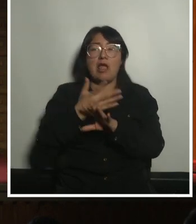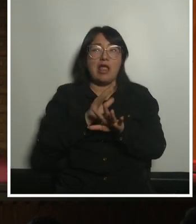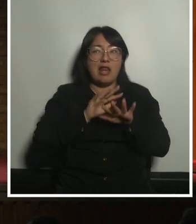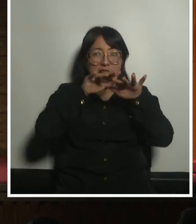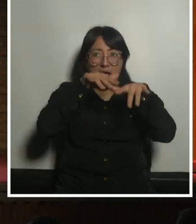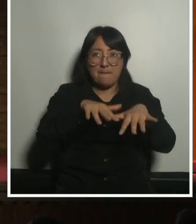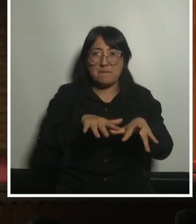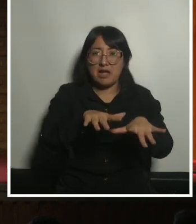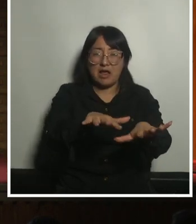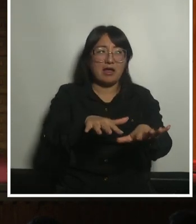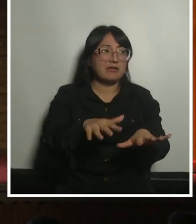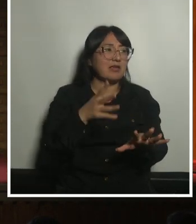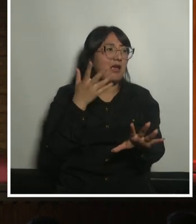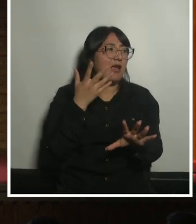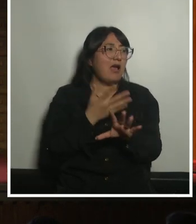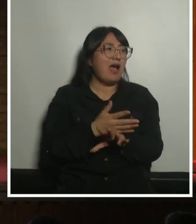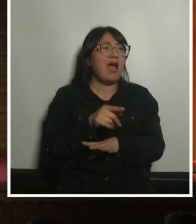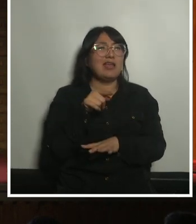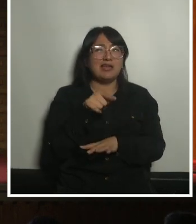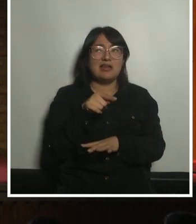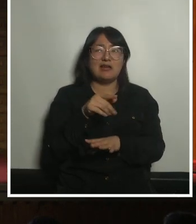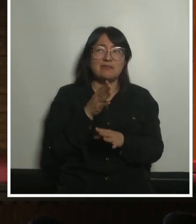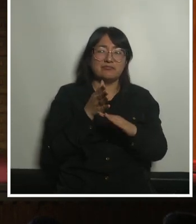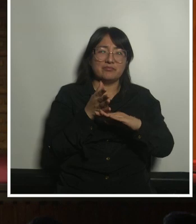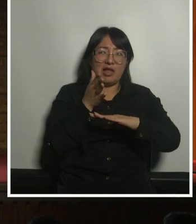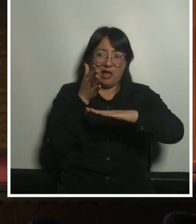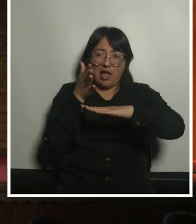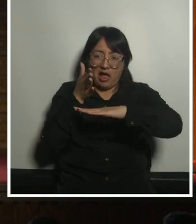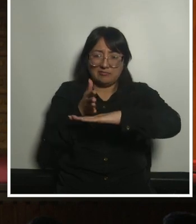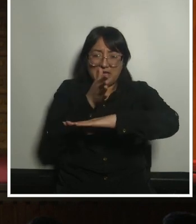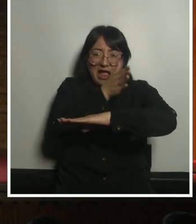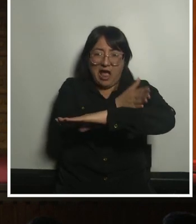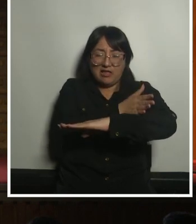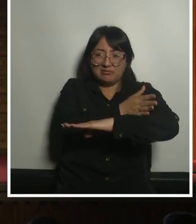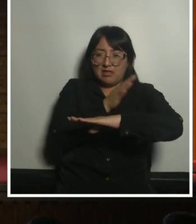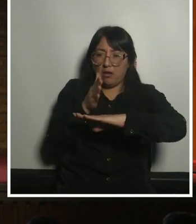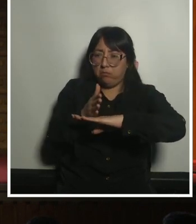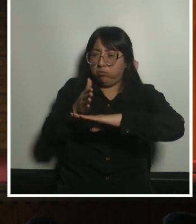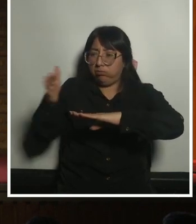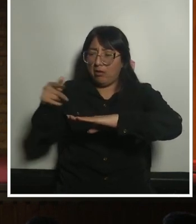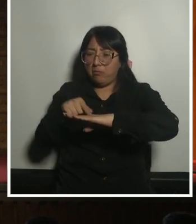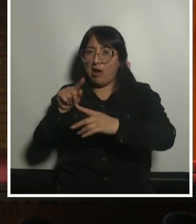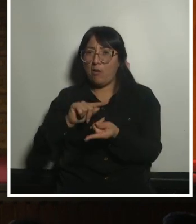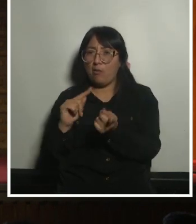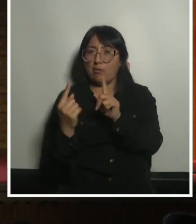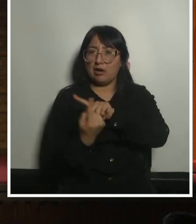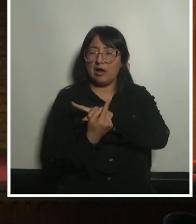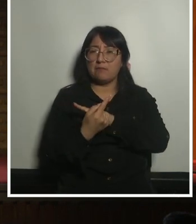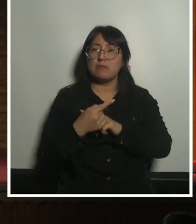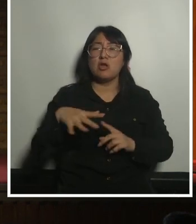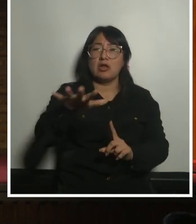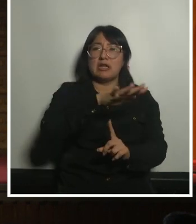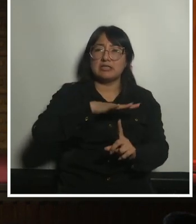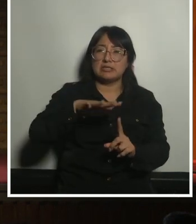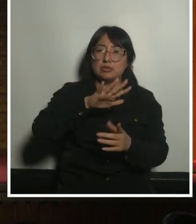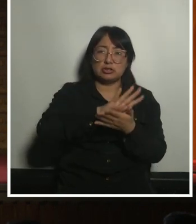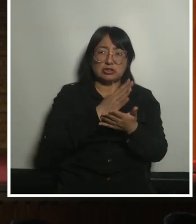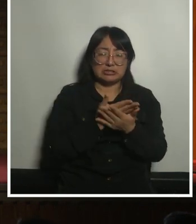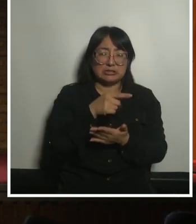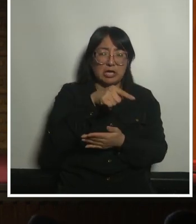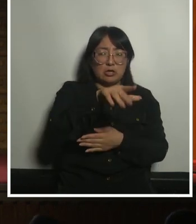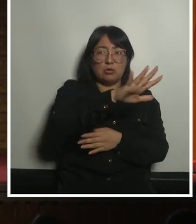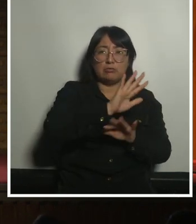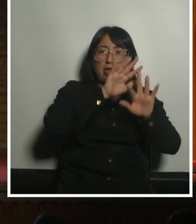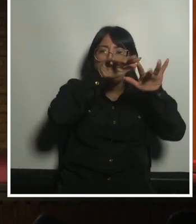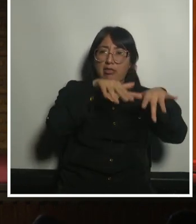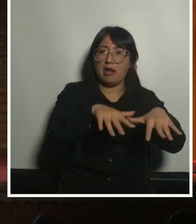urbanas. Ahí pasó, ¿cierto?, un antes y después en la relación con el estado de salud de nuestras playas. Y